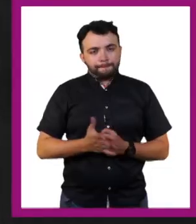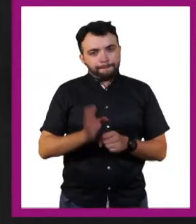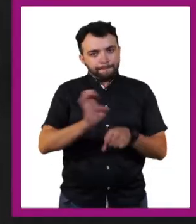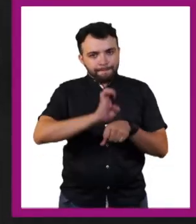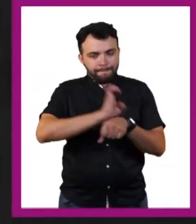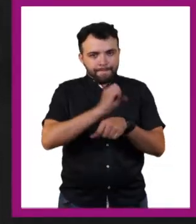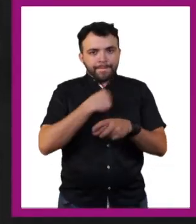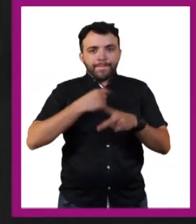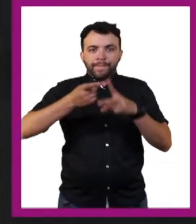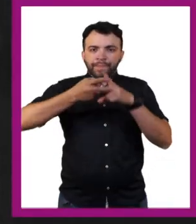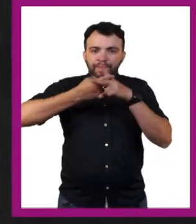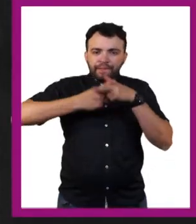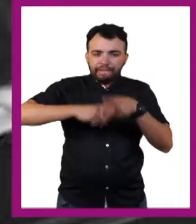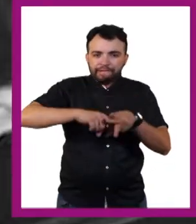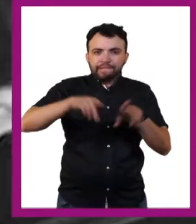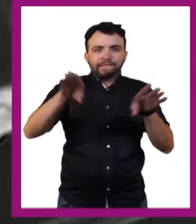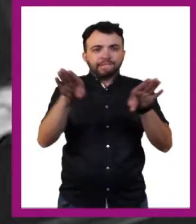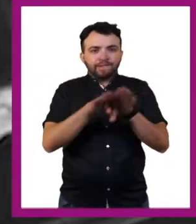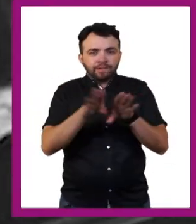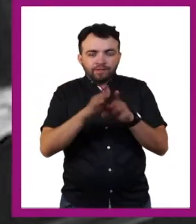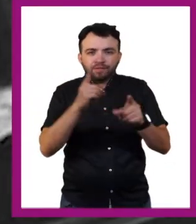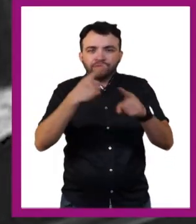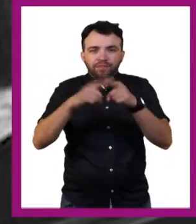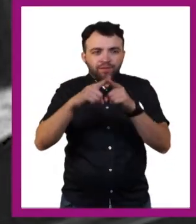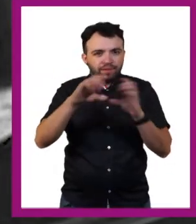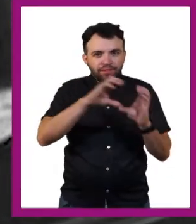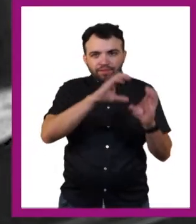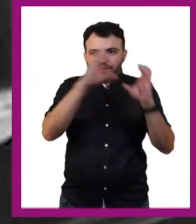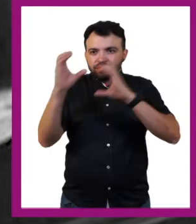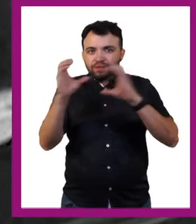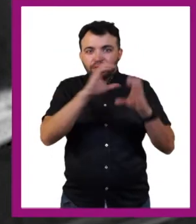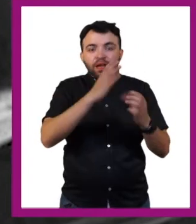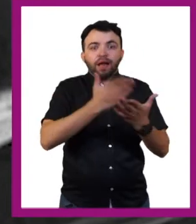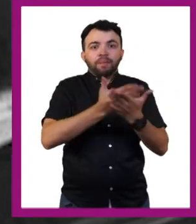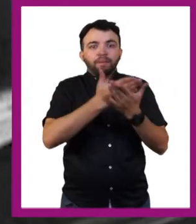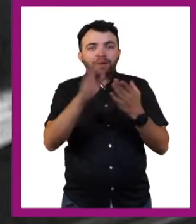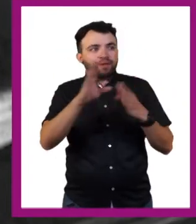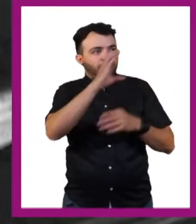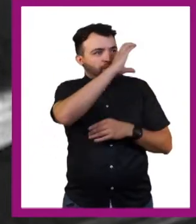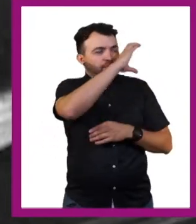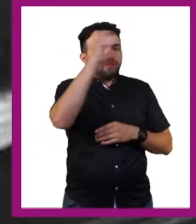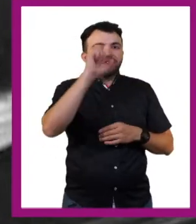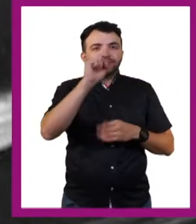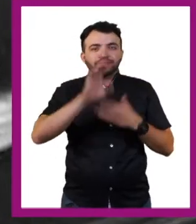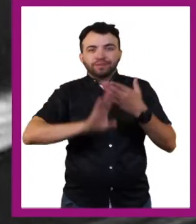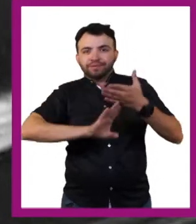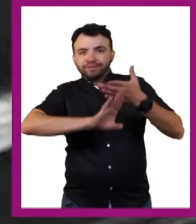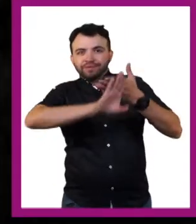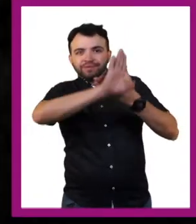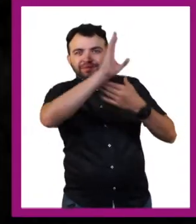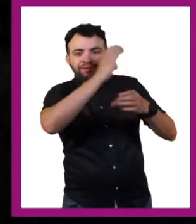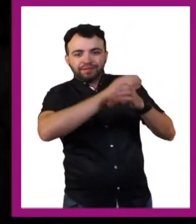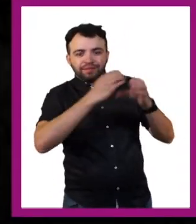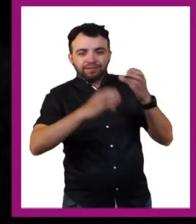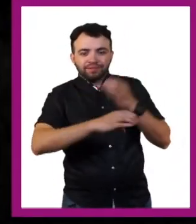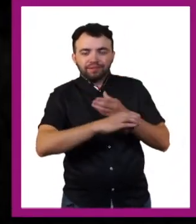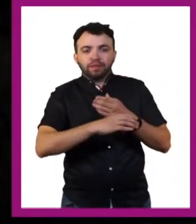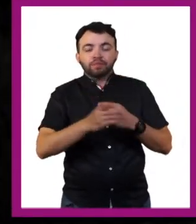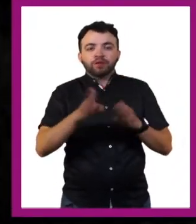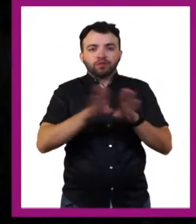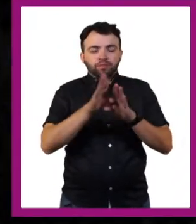Entonces empecé a hacer como puros barridos y aparte a tomar fotos de las sombras. O sea, en vez de tomar al personaje principal, veía su